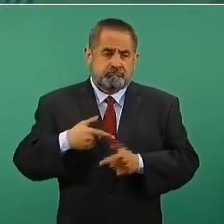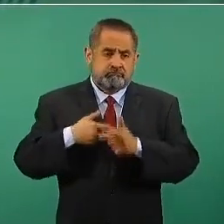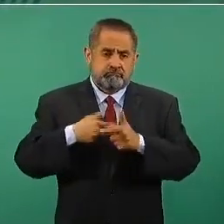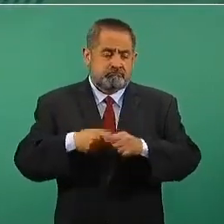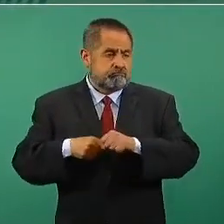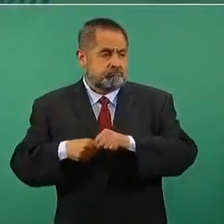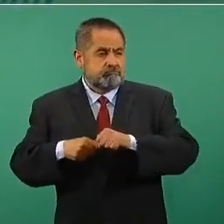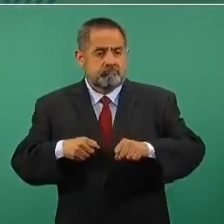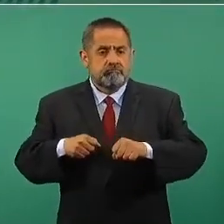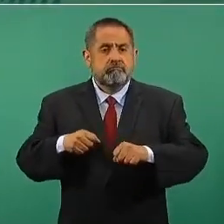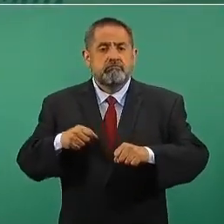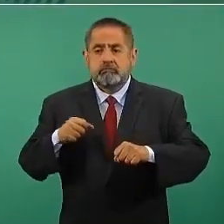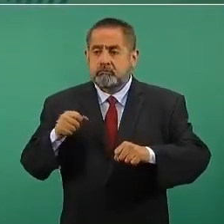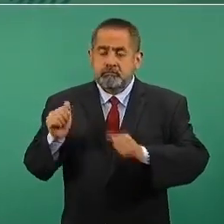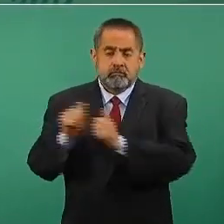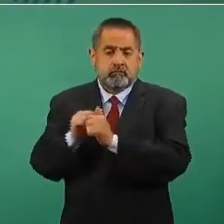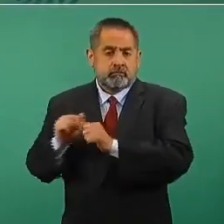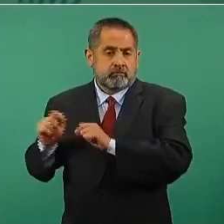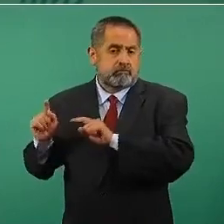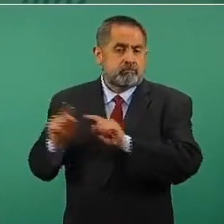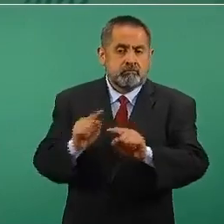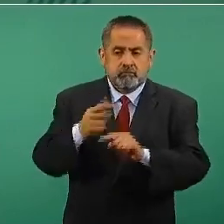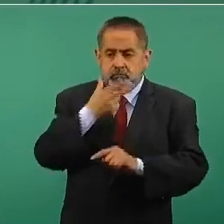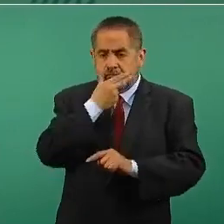que meter hombres para apoyarlas,